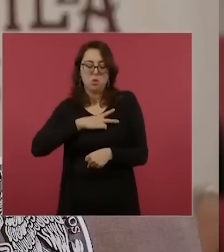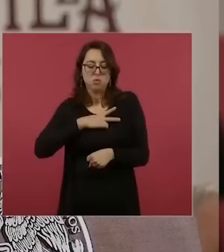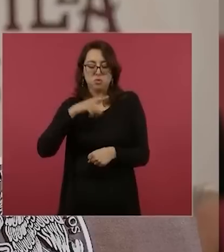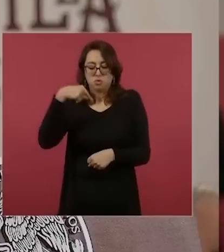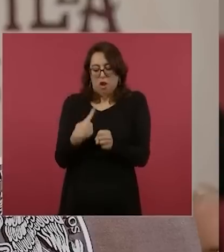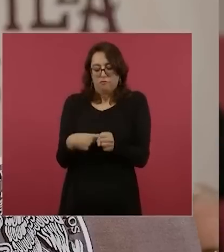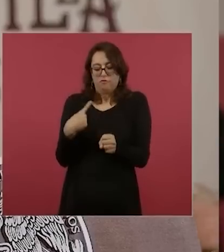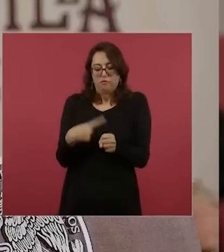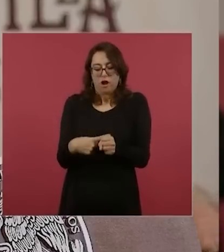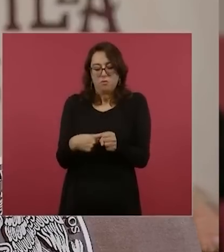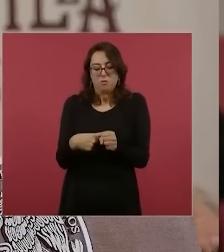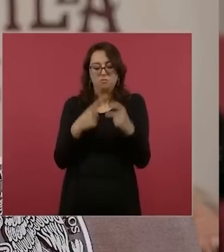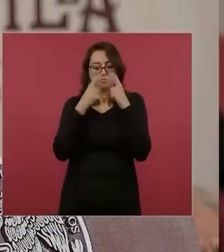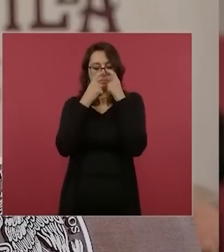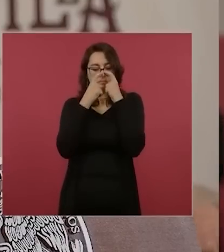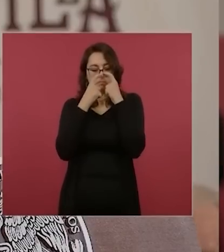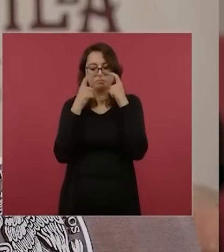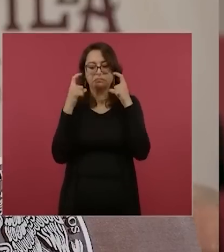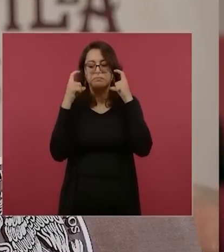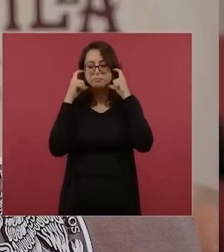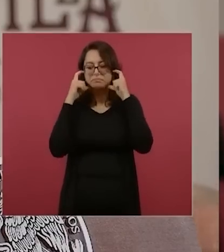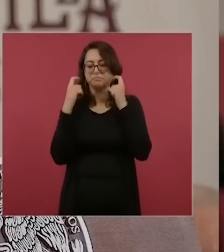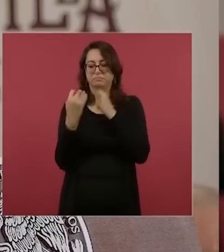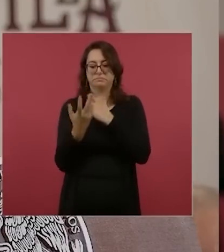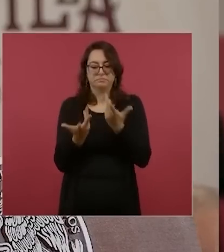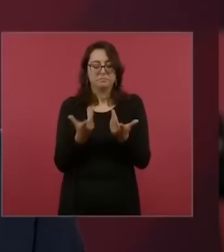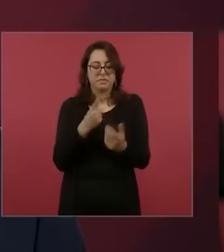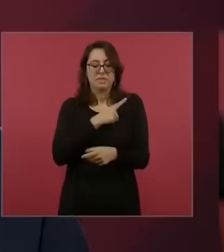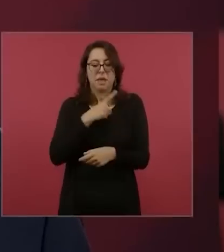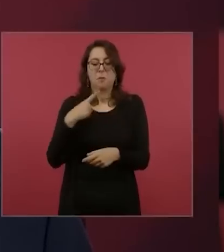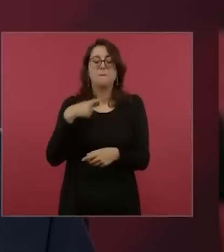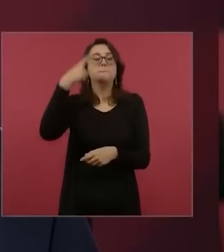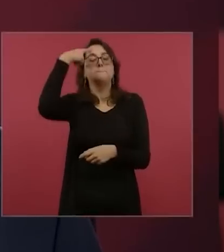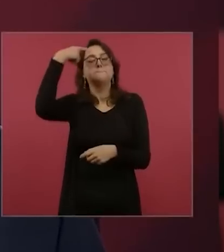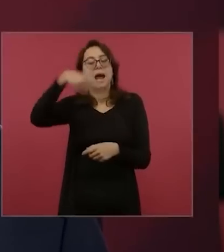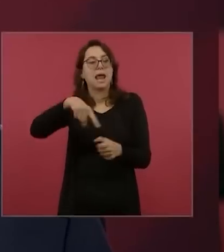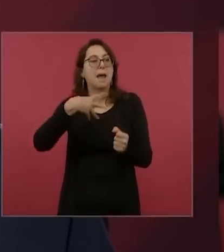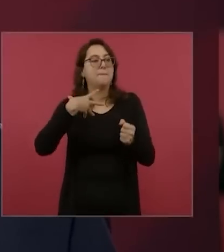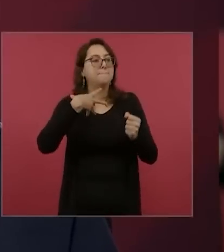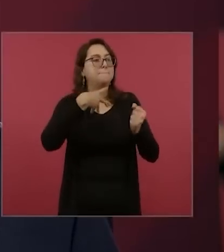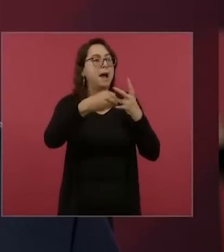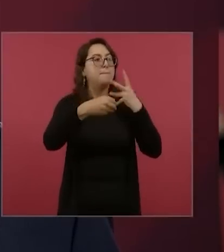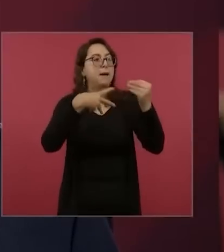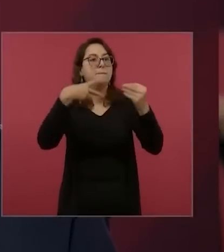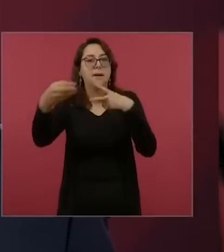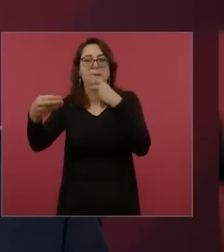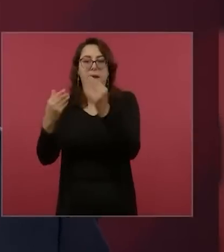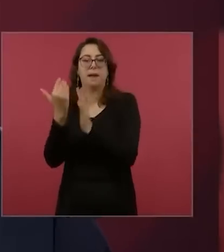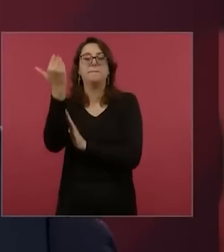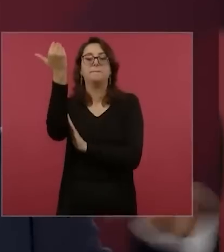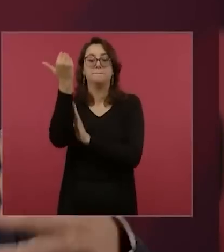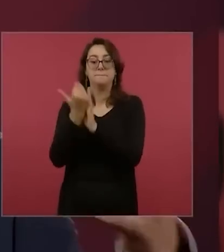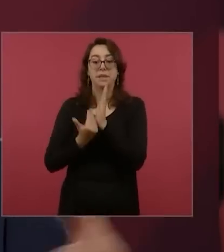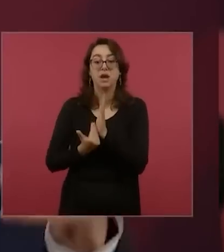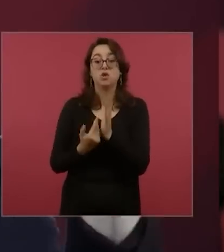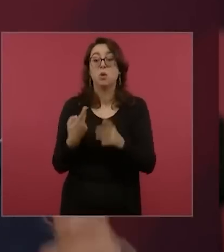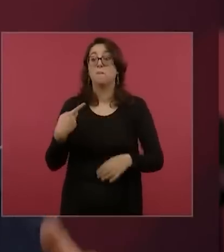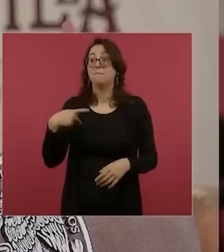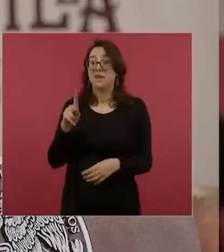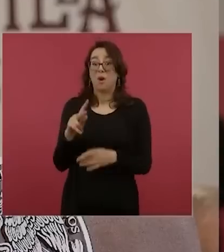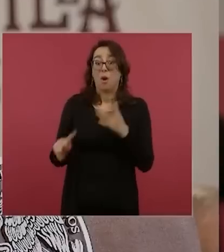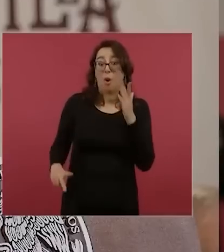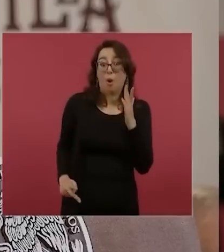a otra persona. No está mal que lo use, no hay ningún problema que lo use, pero tampoco estamos haciendo una recomendación de uso